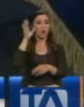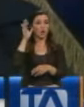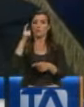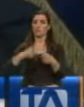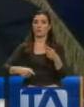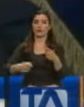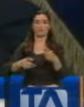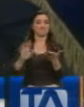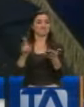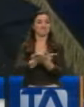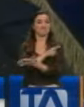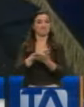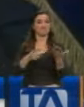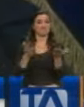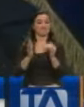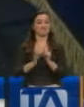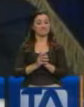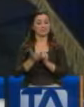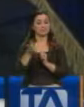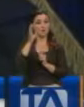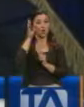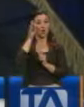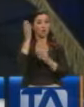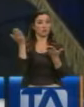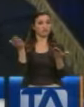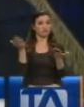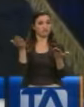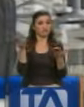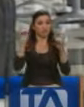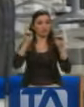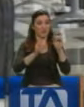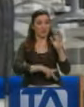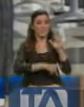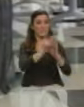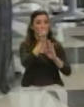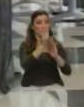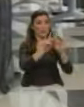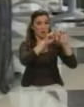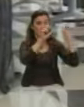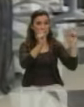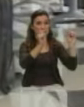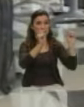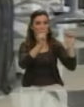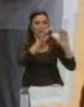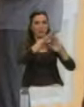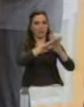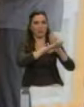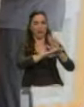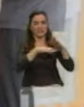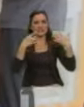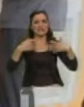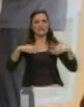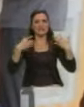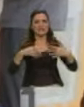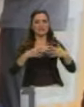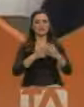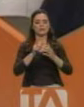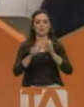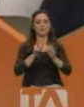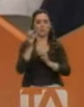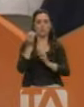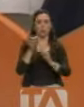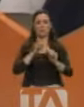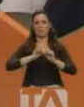bajado mucho su demanda. Y ustedes saben que el destino de Coca era del destino del sector petrolero. De igual manera, la falta de pasajeros en la ruta La